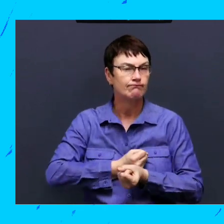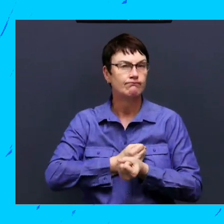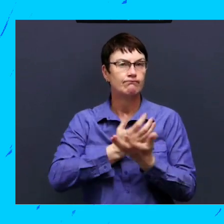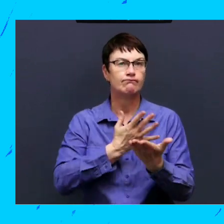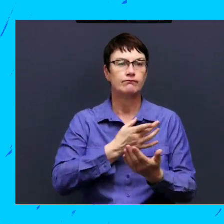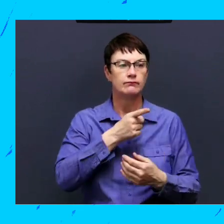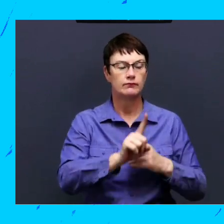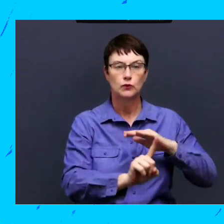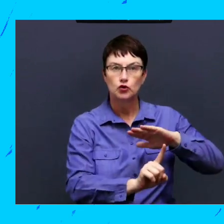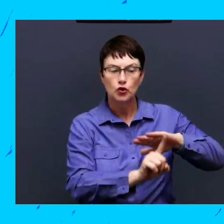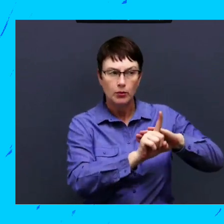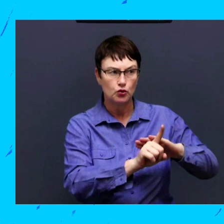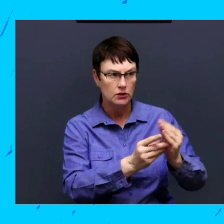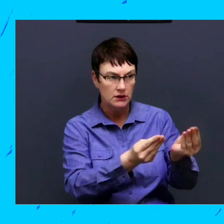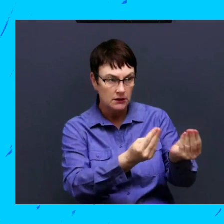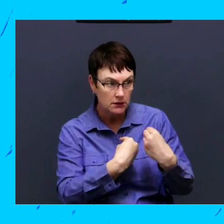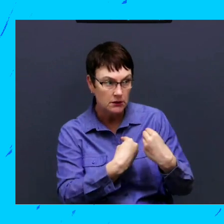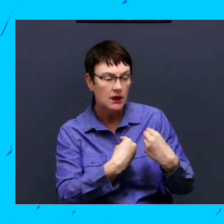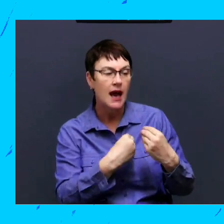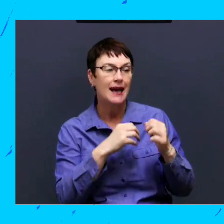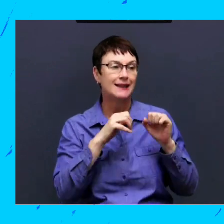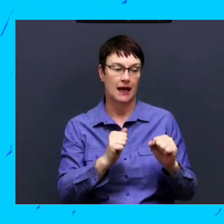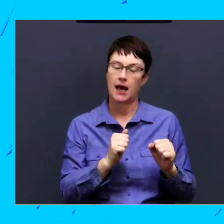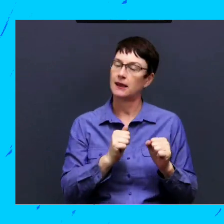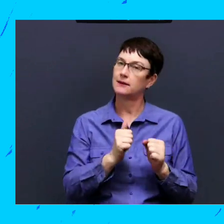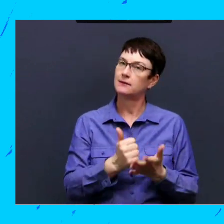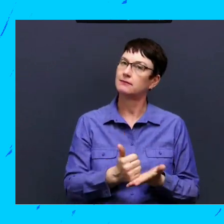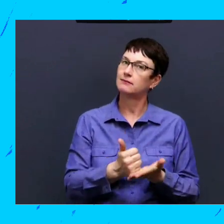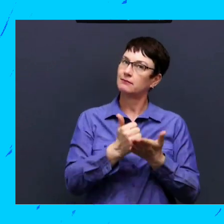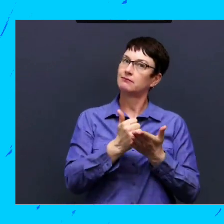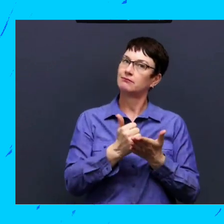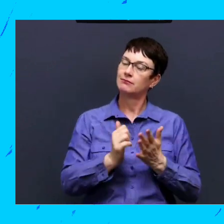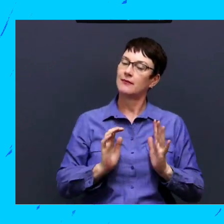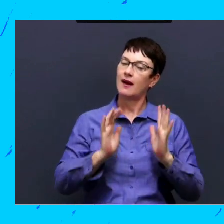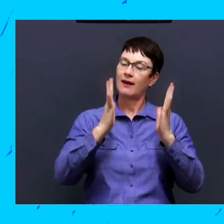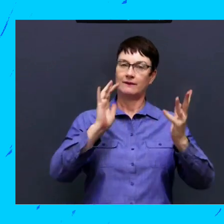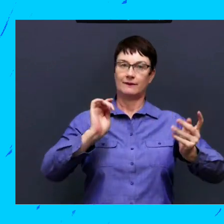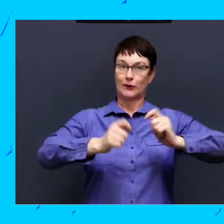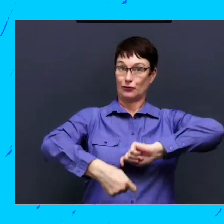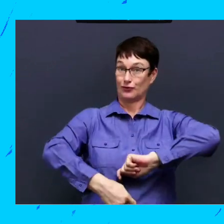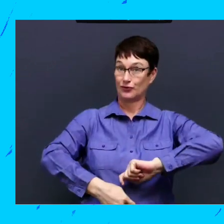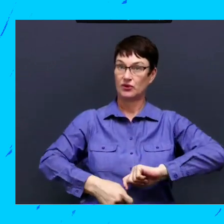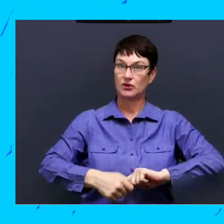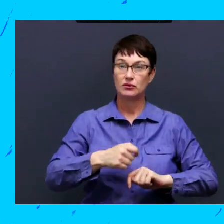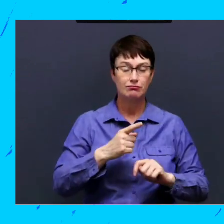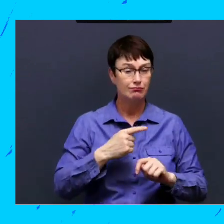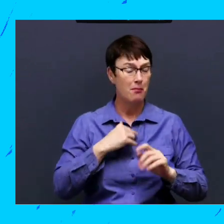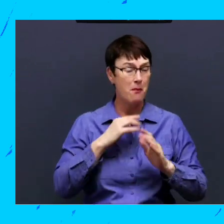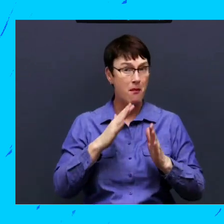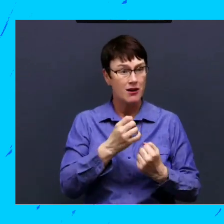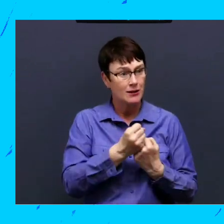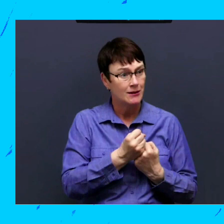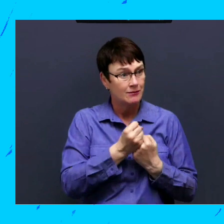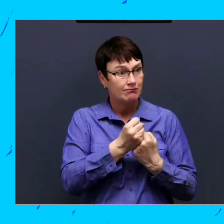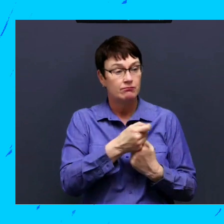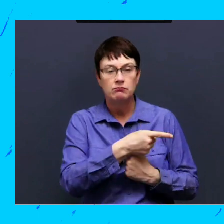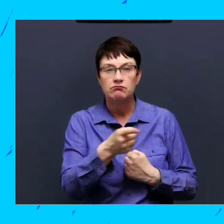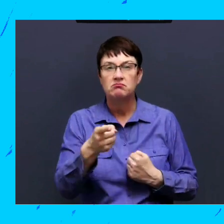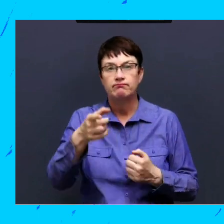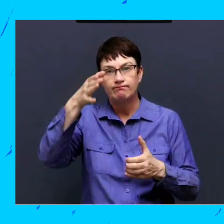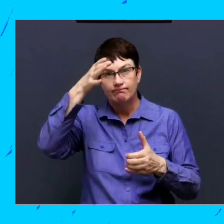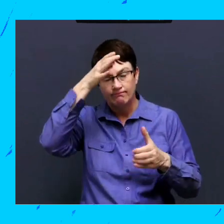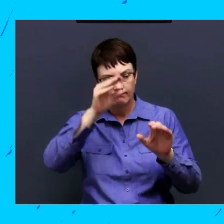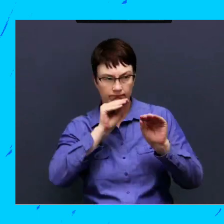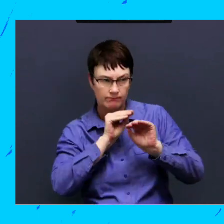diferencia, garantizando que tengan las capacidades y el conocimiento que necesitan para ir suministrando capacitaciones